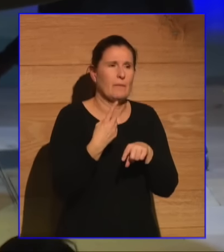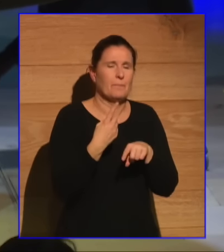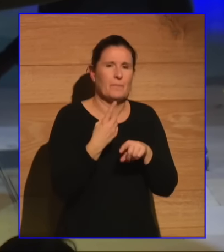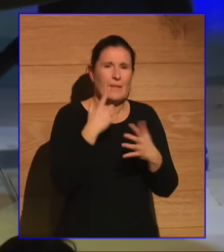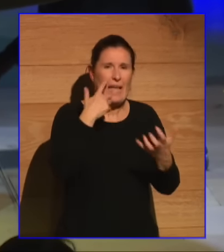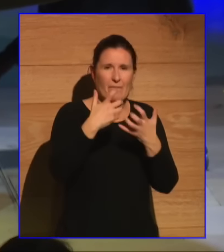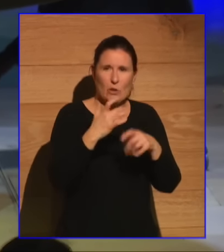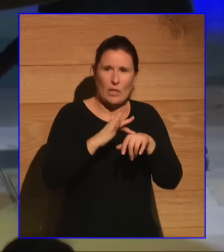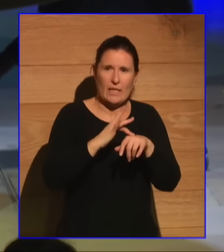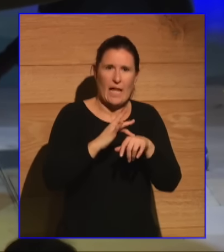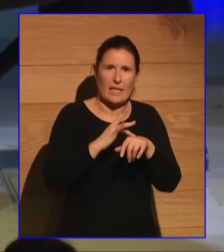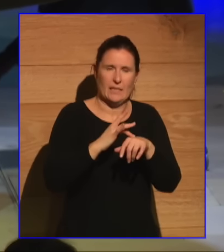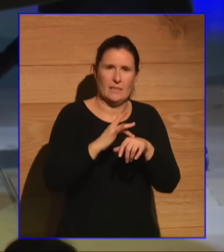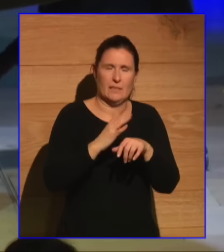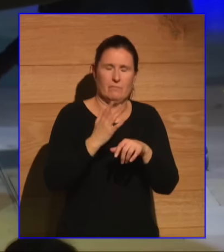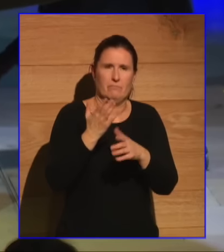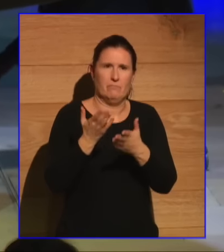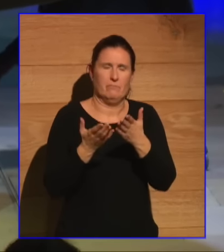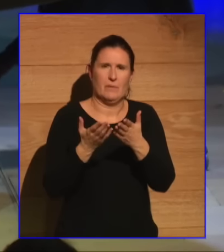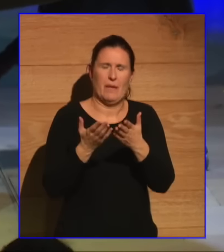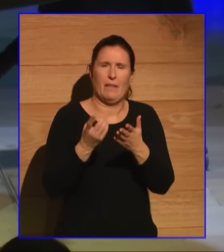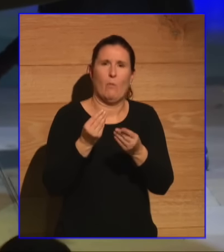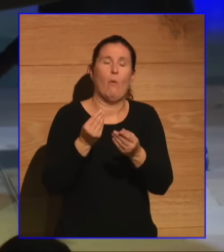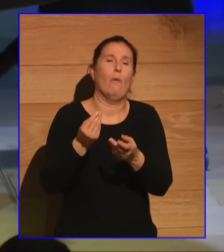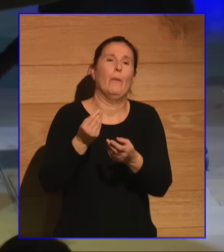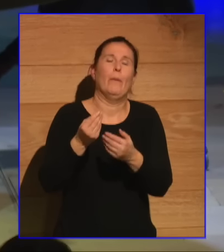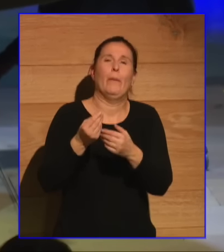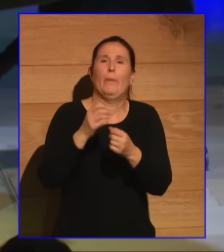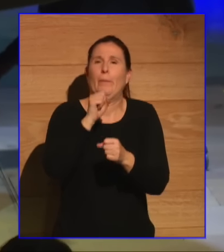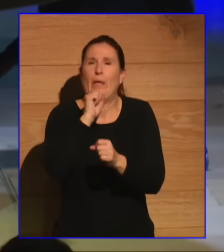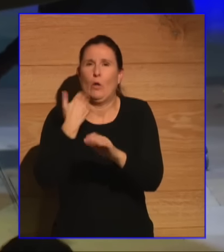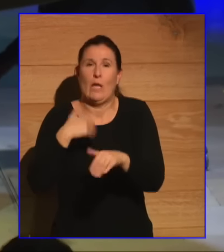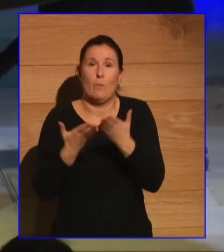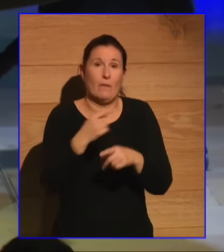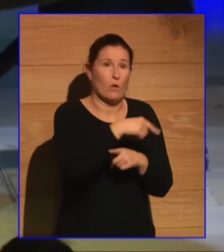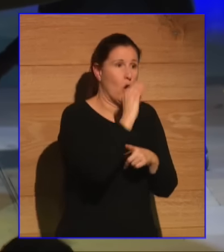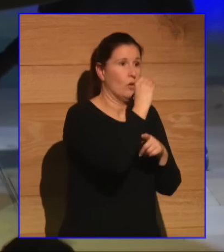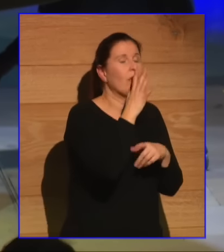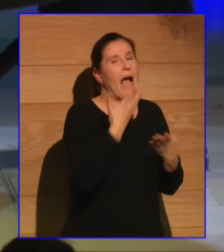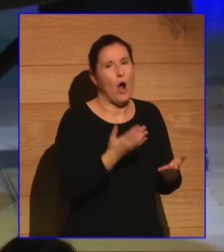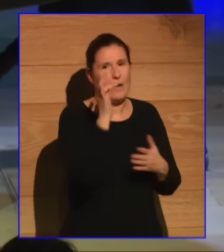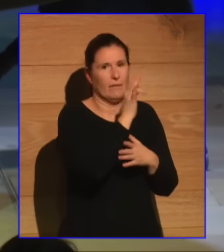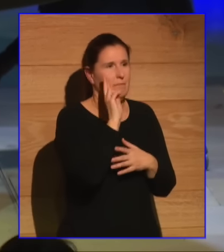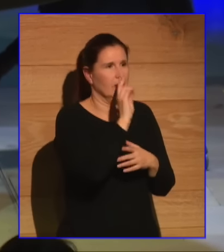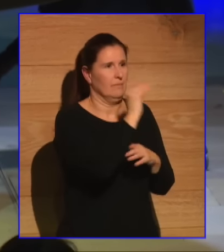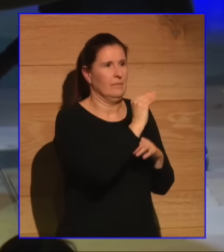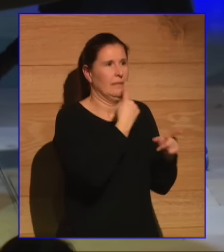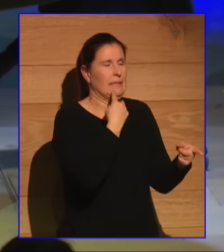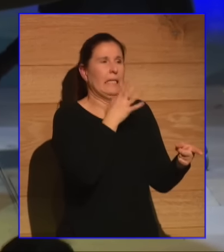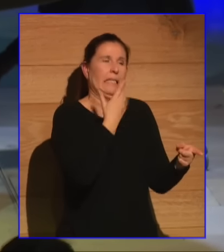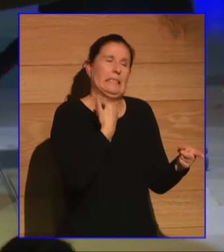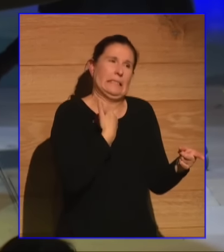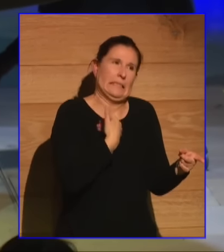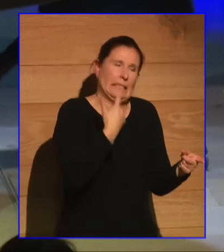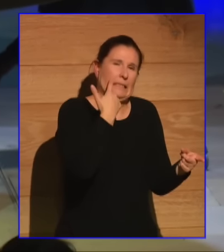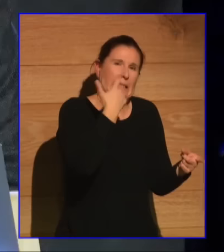que envejecían antes que los dinosaurios del Parque Jurásico. Claro, si vemos ahora los dinosaurios del Parque Jurásico, ya no, ya